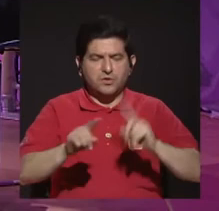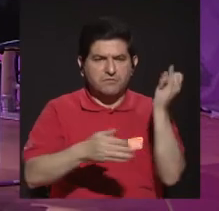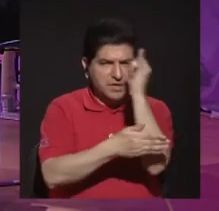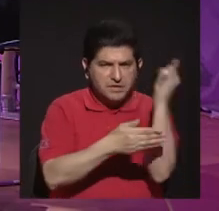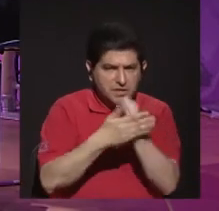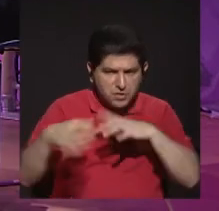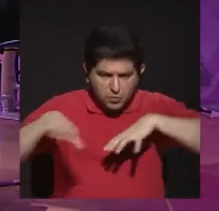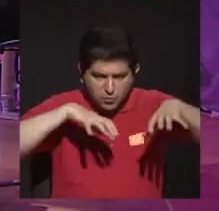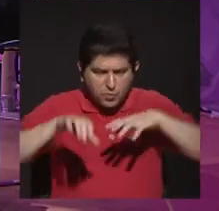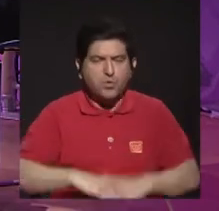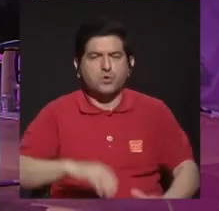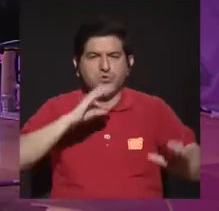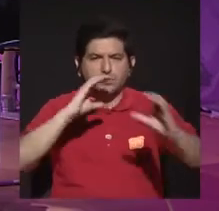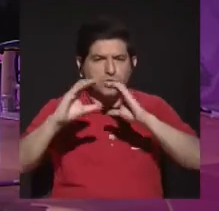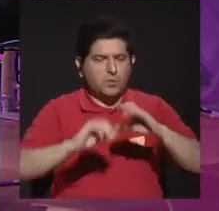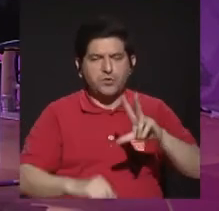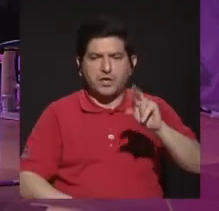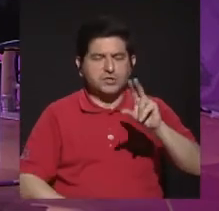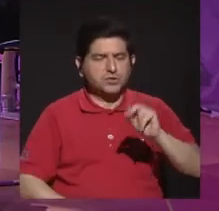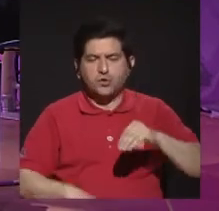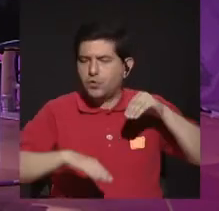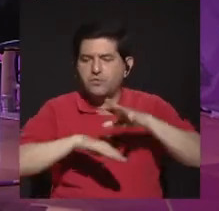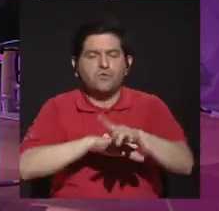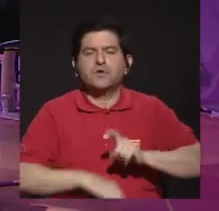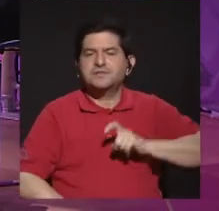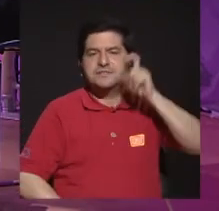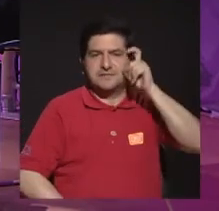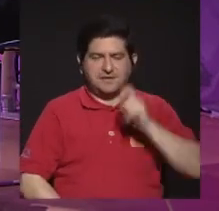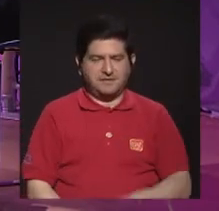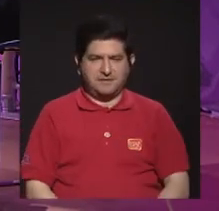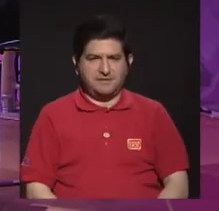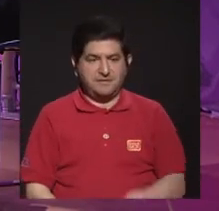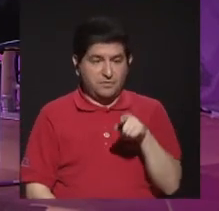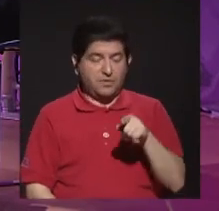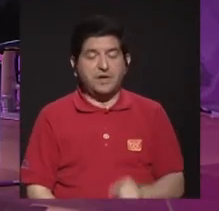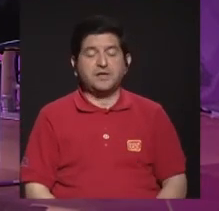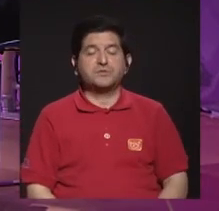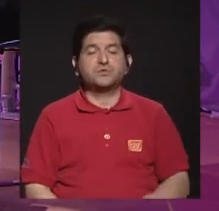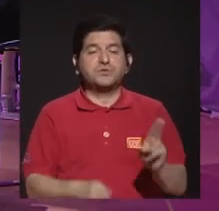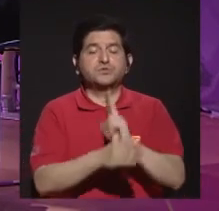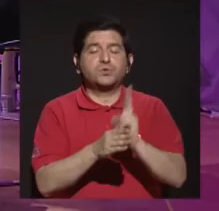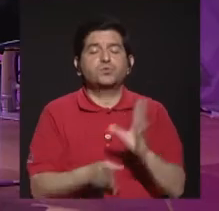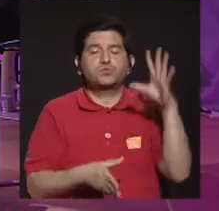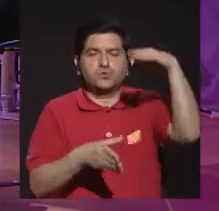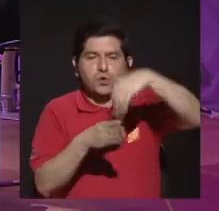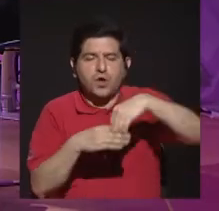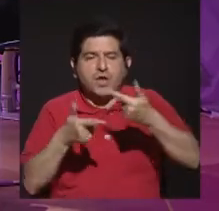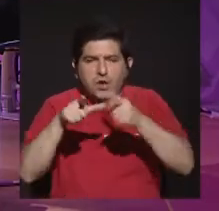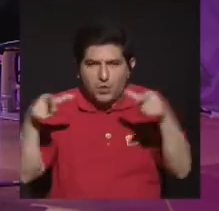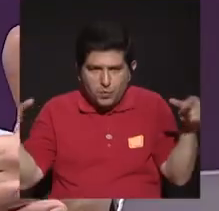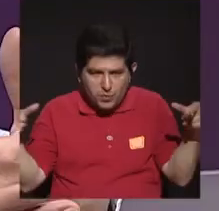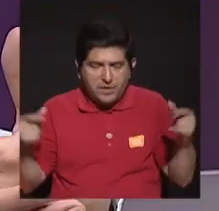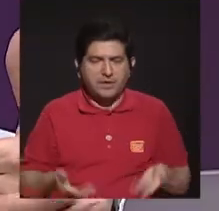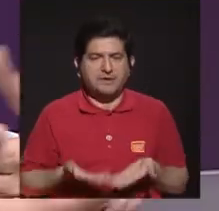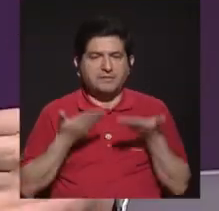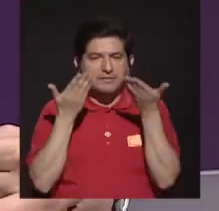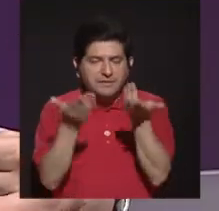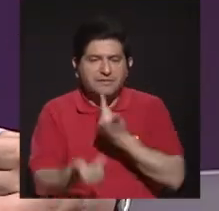sobre comunicación no sexista. Esto es uso incluyente del lenguaje en el que podamos